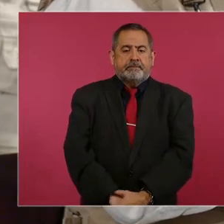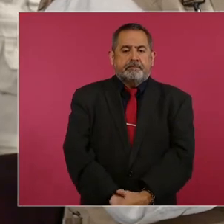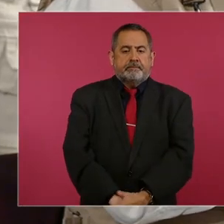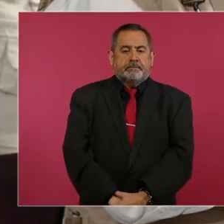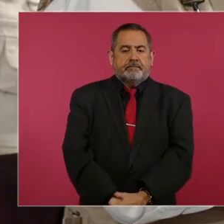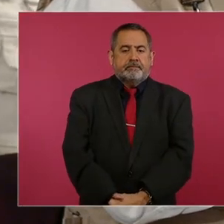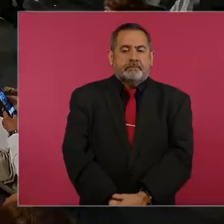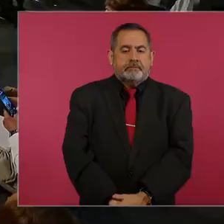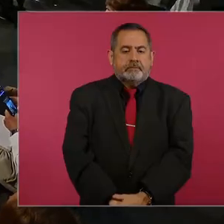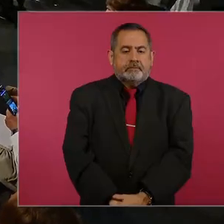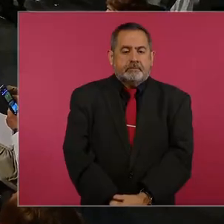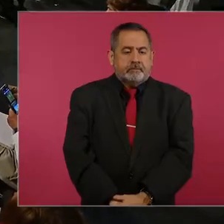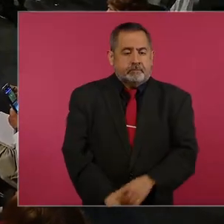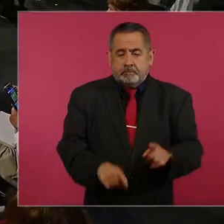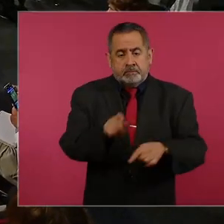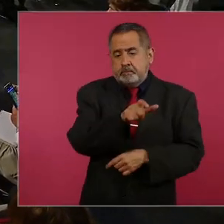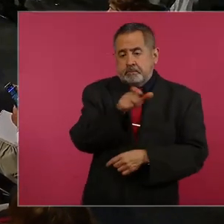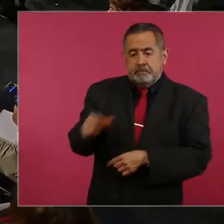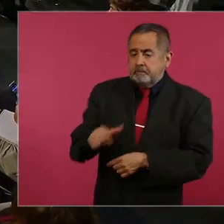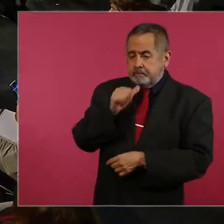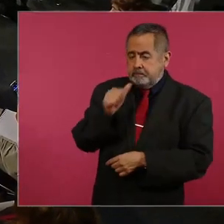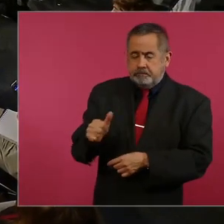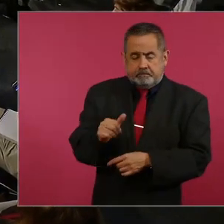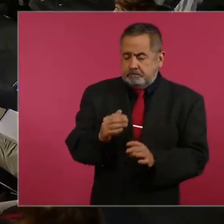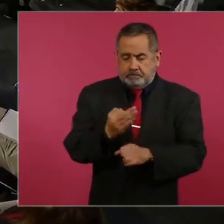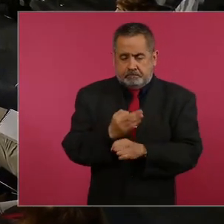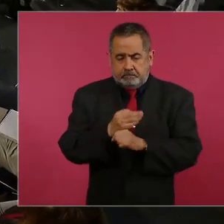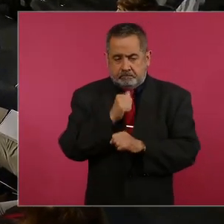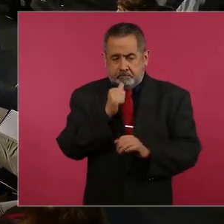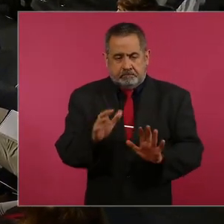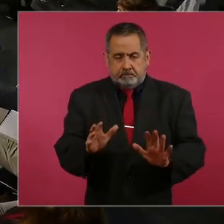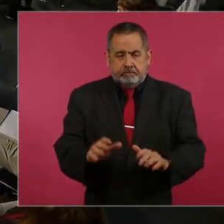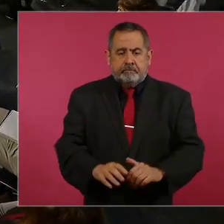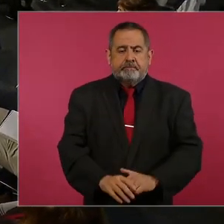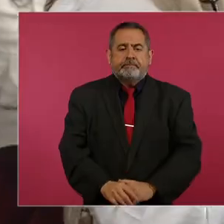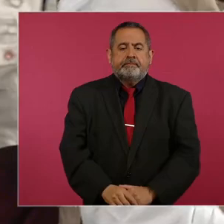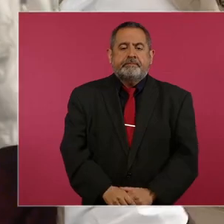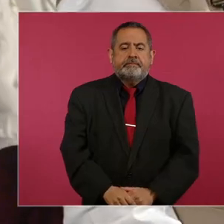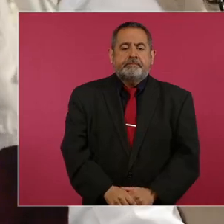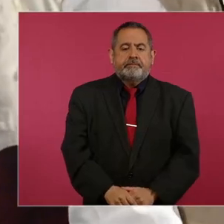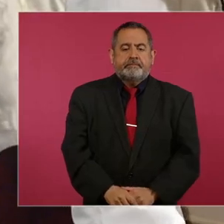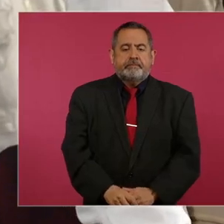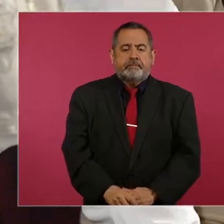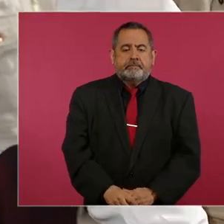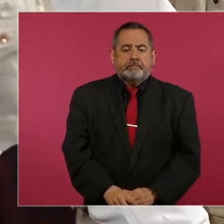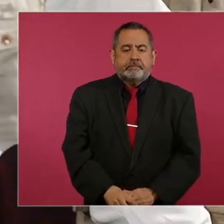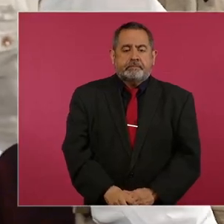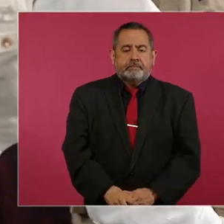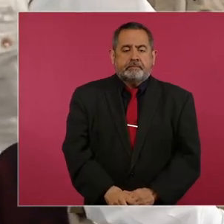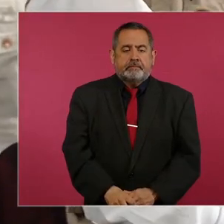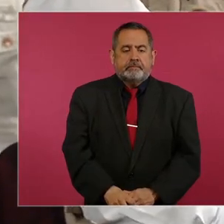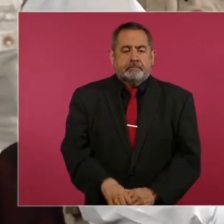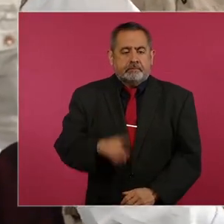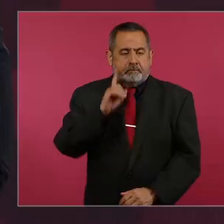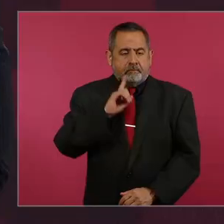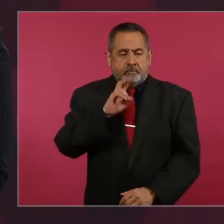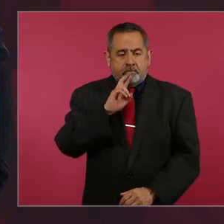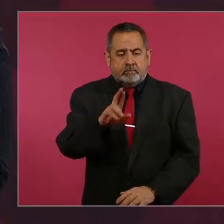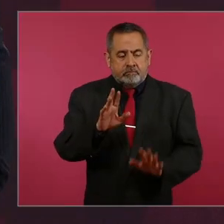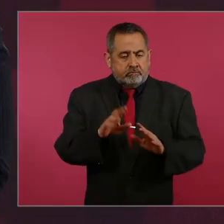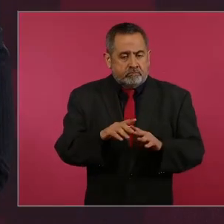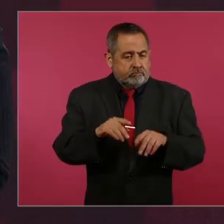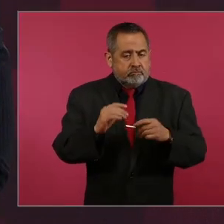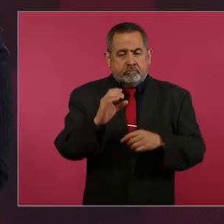garantizados? No han pagado nada. No, no, Entonces, ¿cómo se fueron a posición de obligación si no garantizaron el crédito fiscal? Garantizaron los